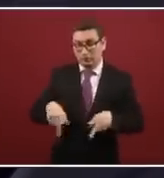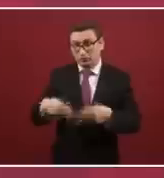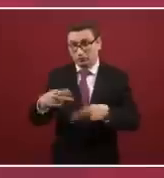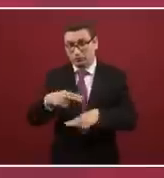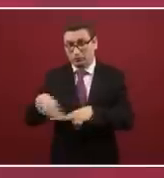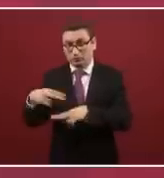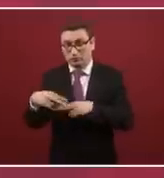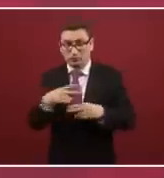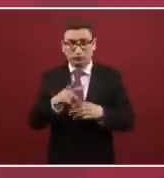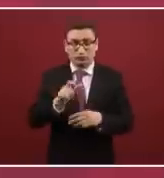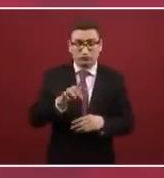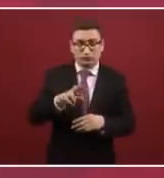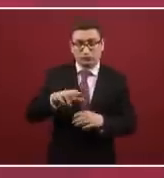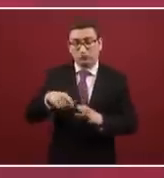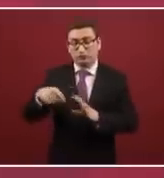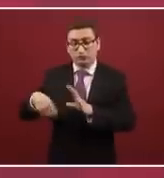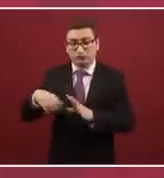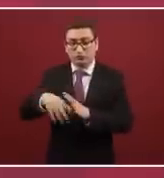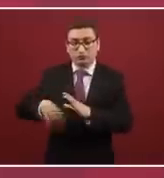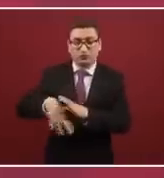los de mero arriba.